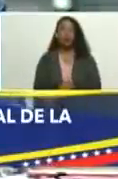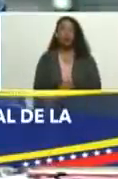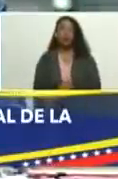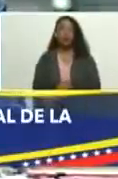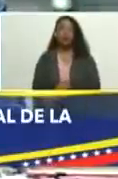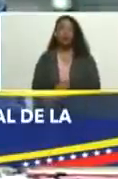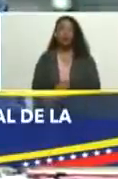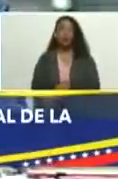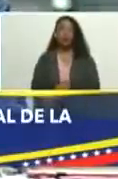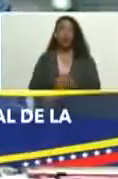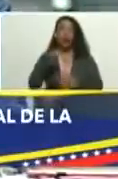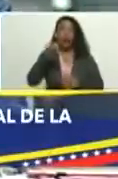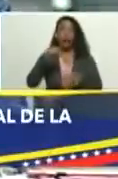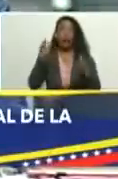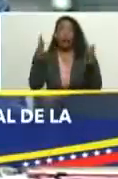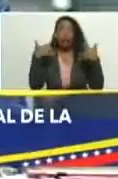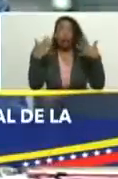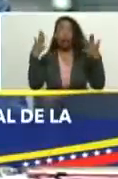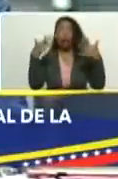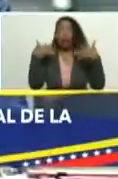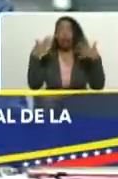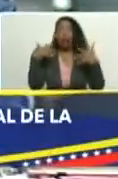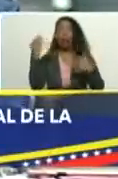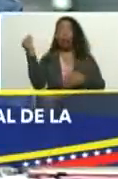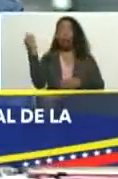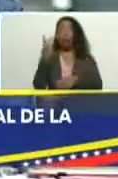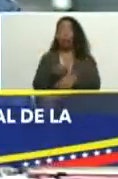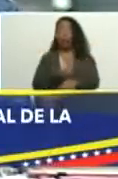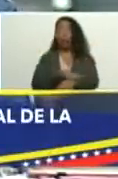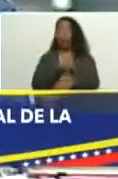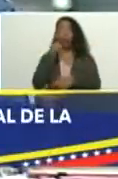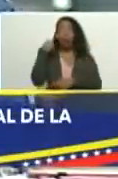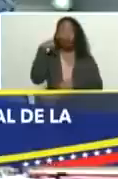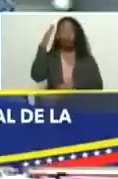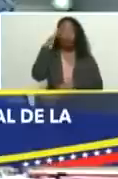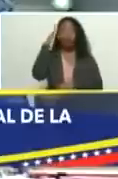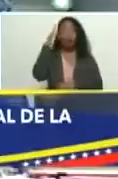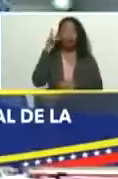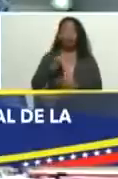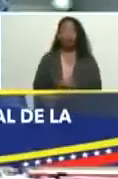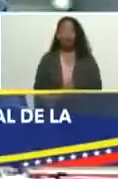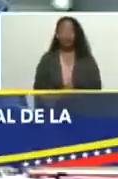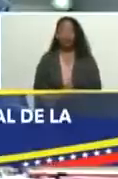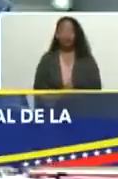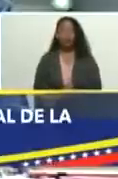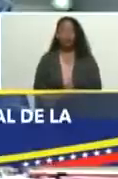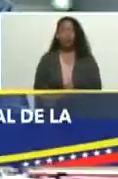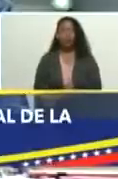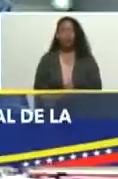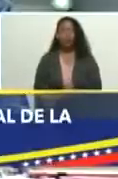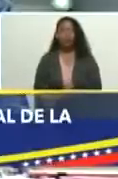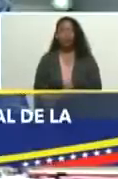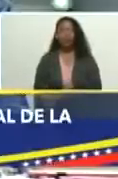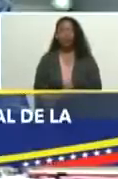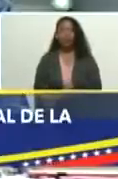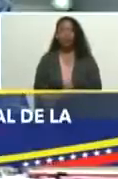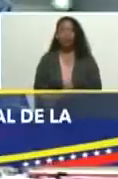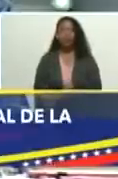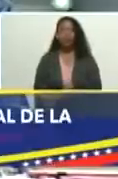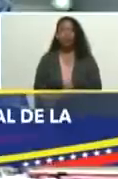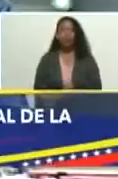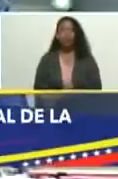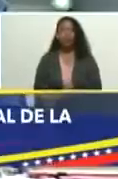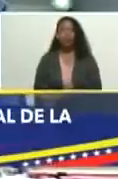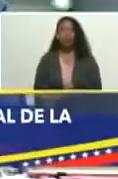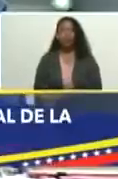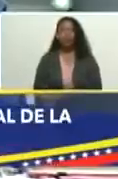Está haciendo más calor en Morón todavía, ¿verdad? Eso debe ser, bueno, pues. A Johan